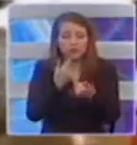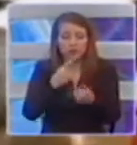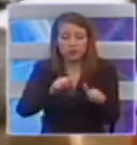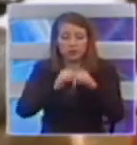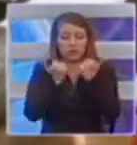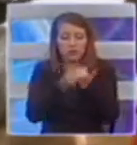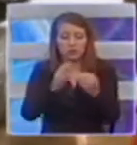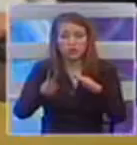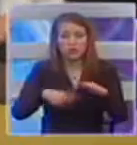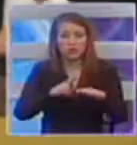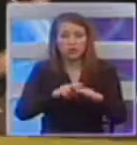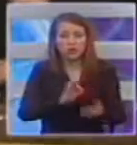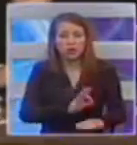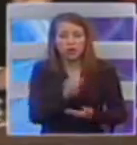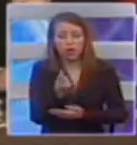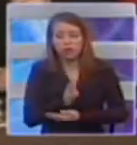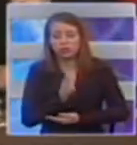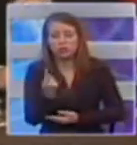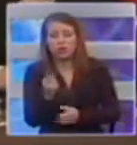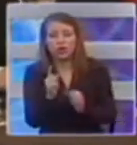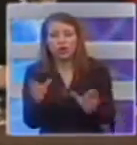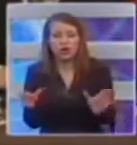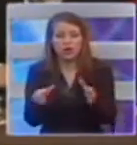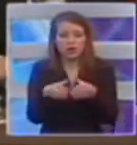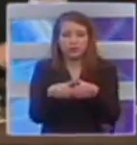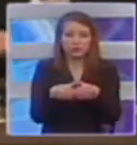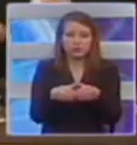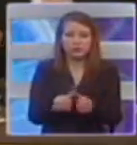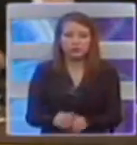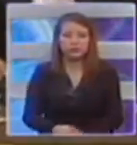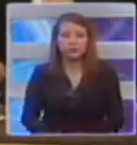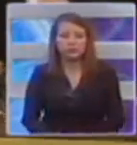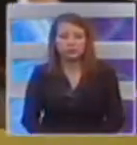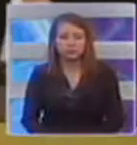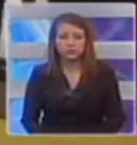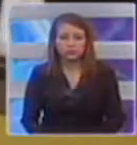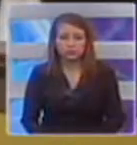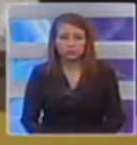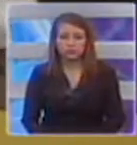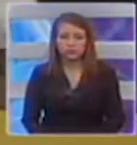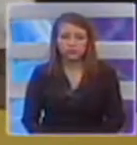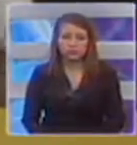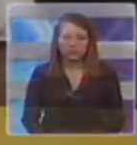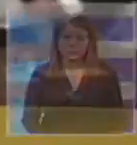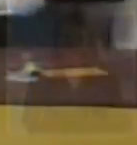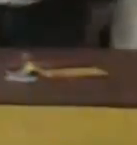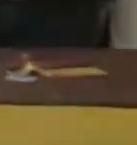Asamblea Nacional irán solos o en alianzas. Cristina Cabezas, Telerama Noticias.